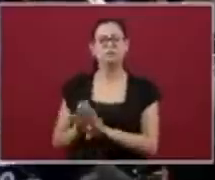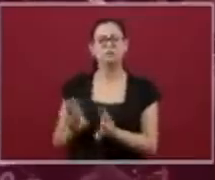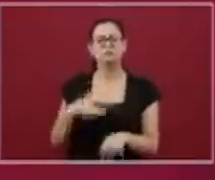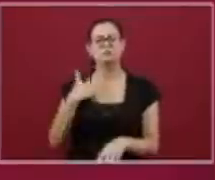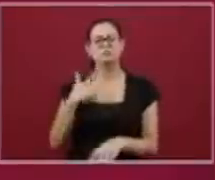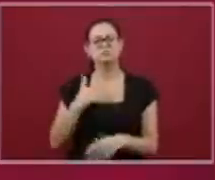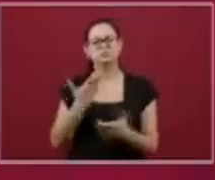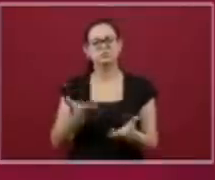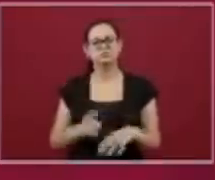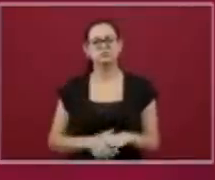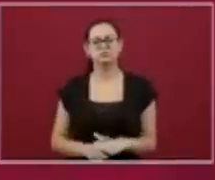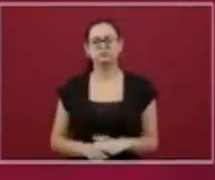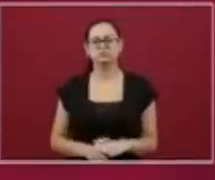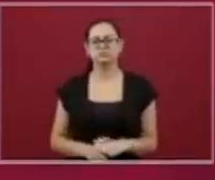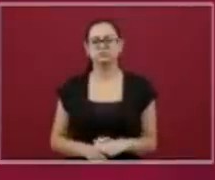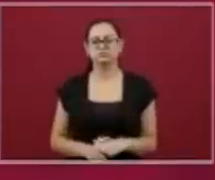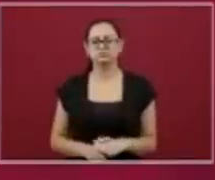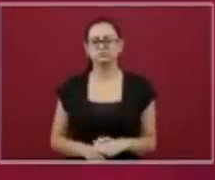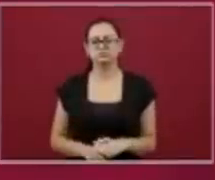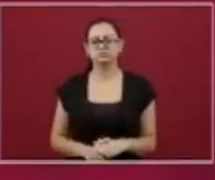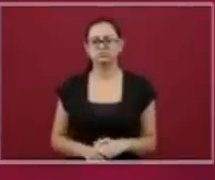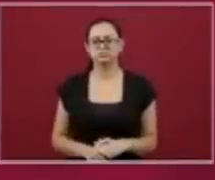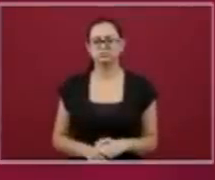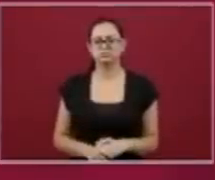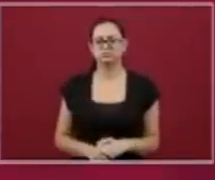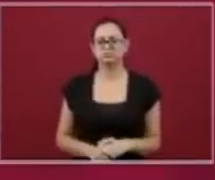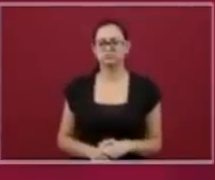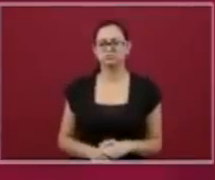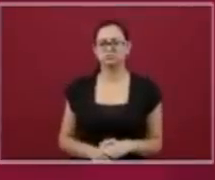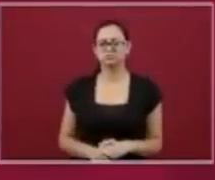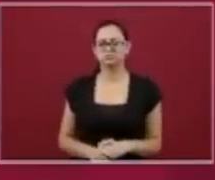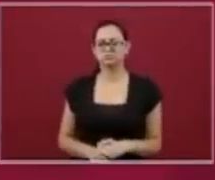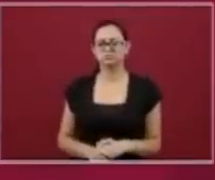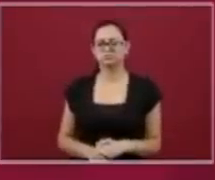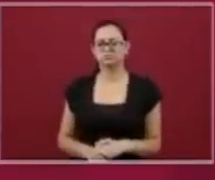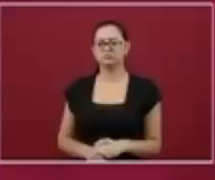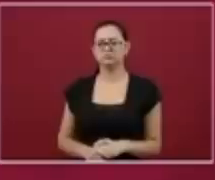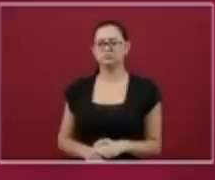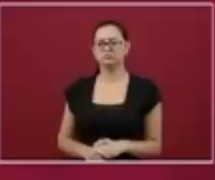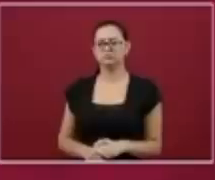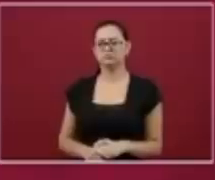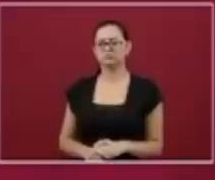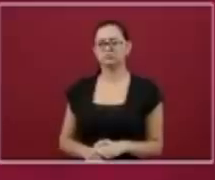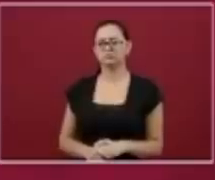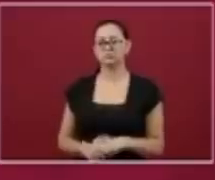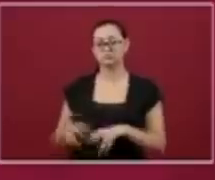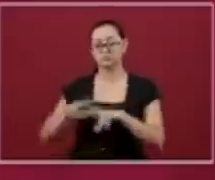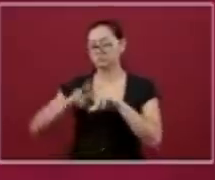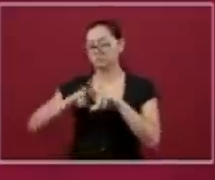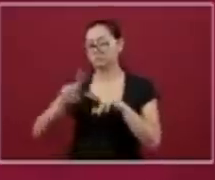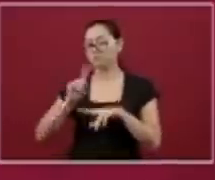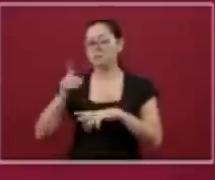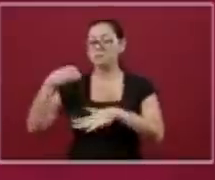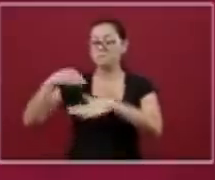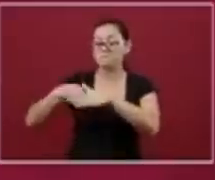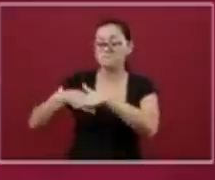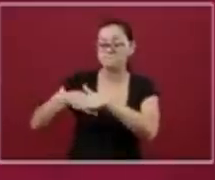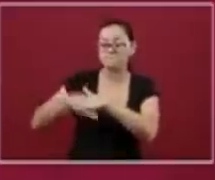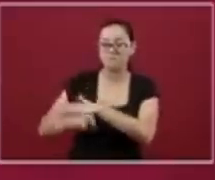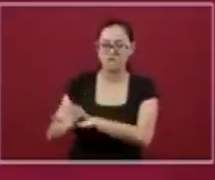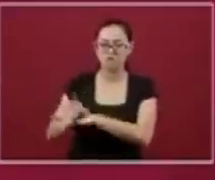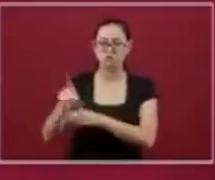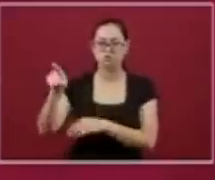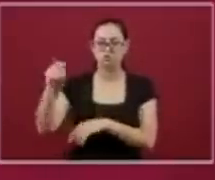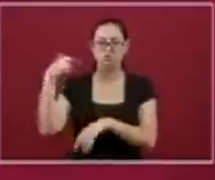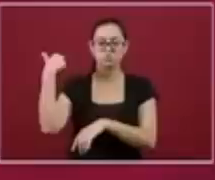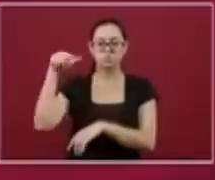caso de el metro de Guadalajara, le tengo